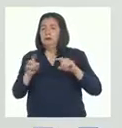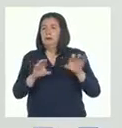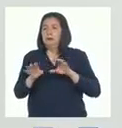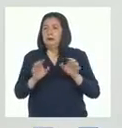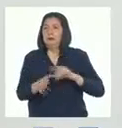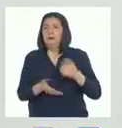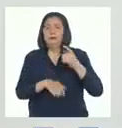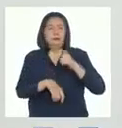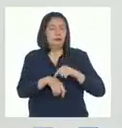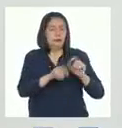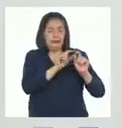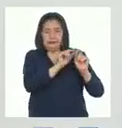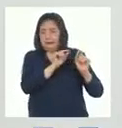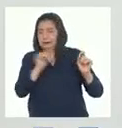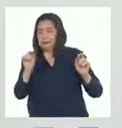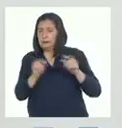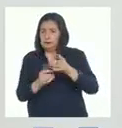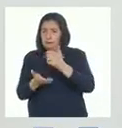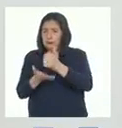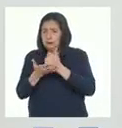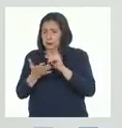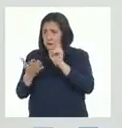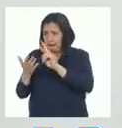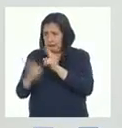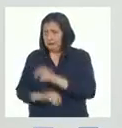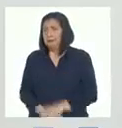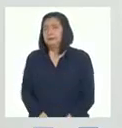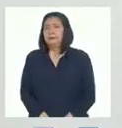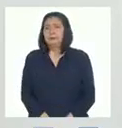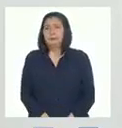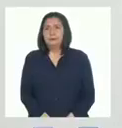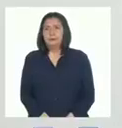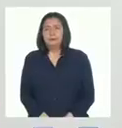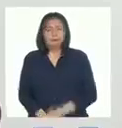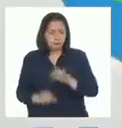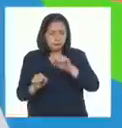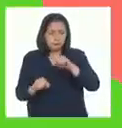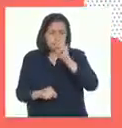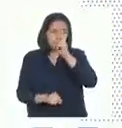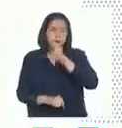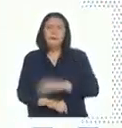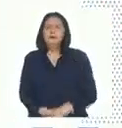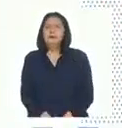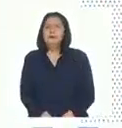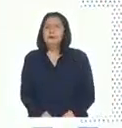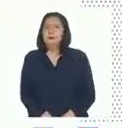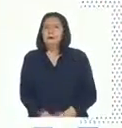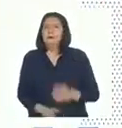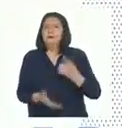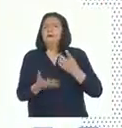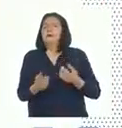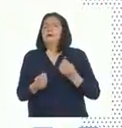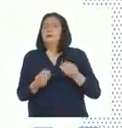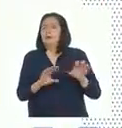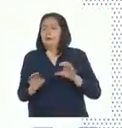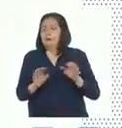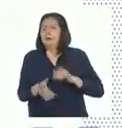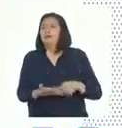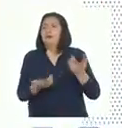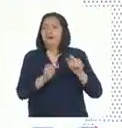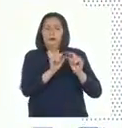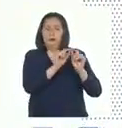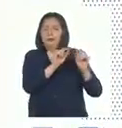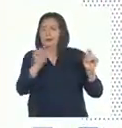elaborar una línea de tiempo. ¿Nos ayudas a leer, Patricia? Claro que sí, profesor. Pasos para elaborar una línea de